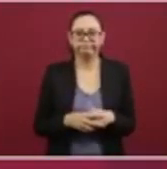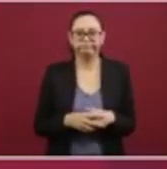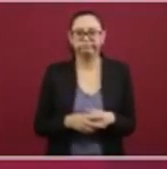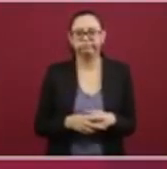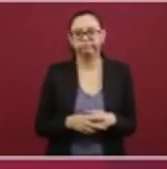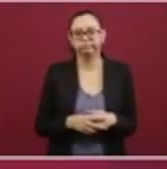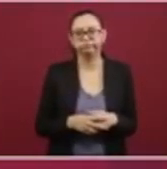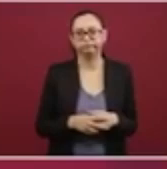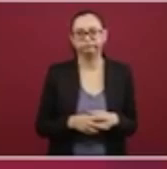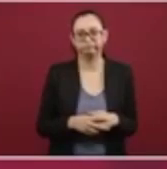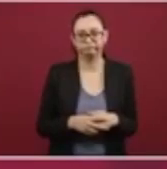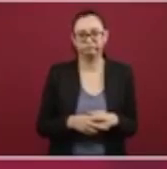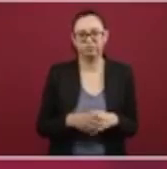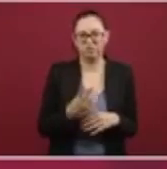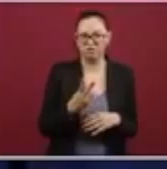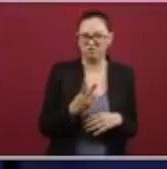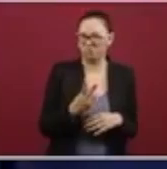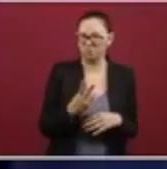2 o 3,